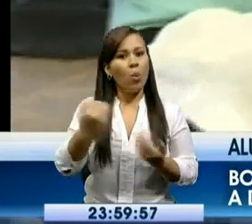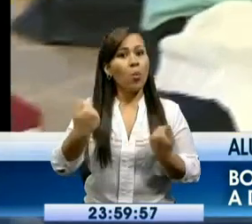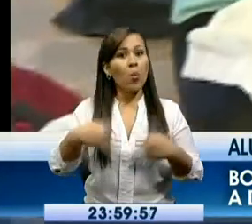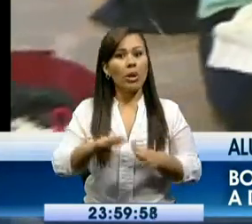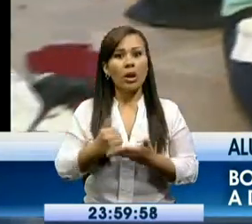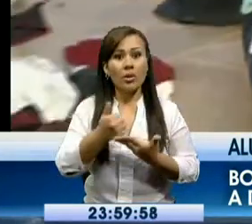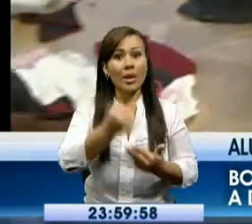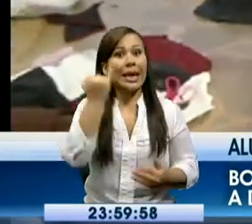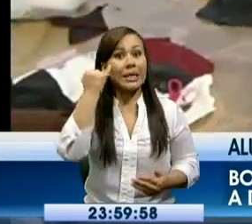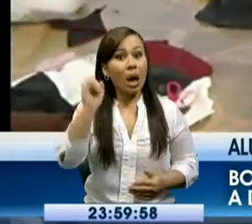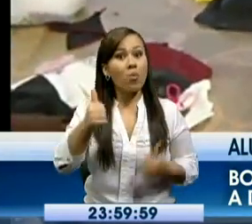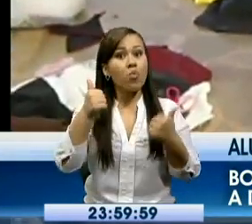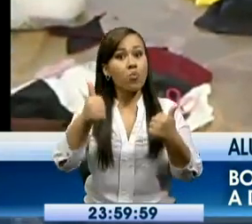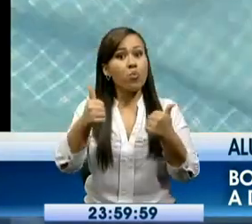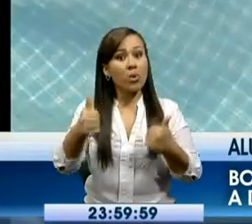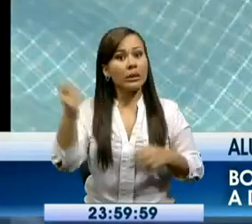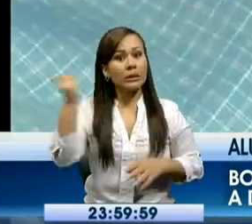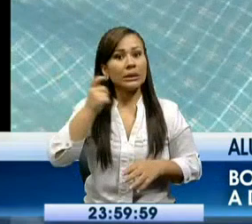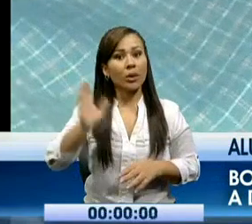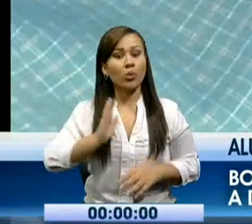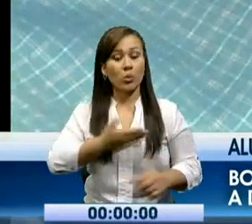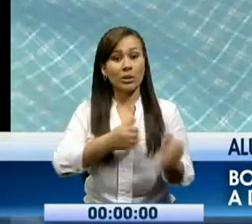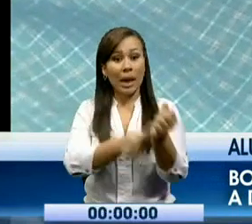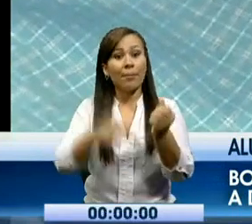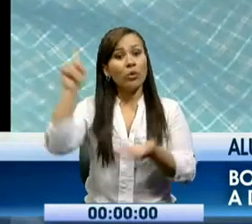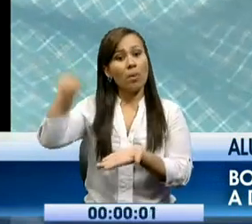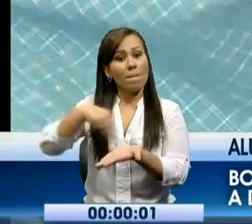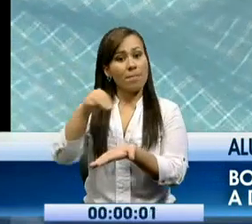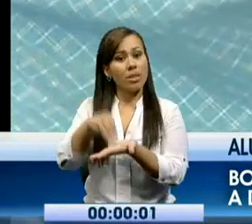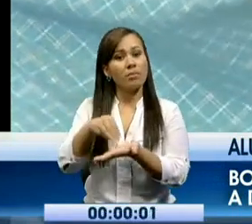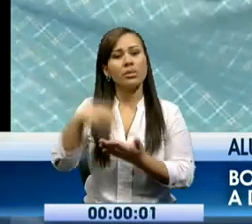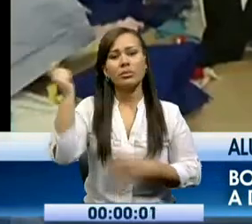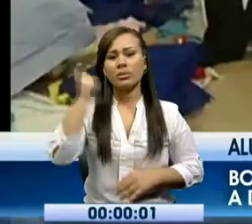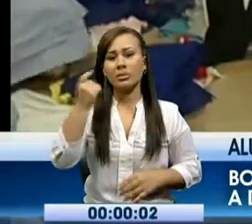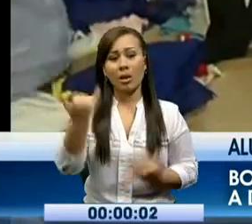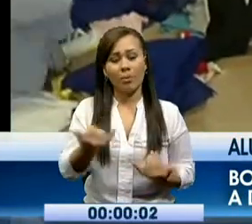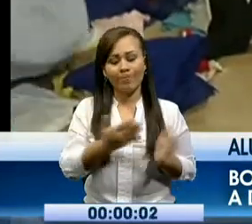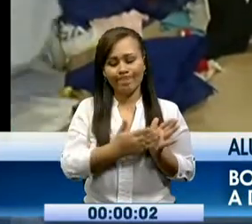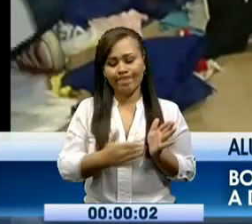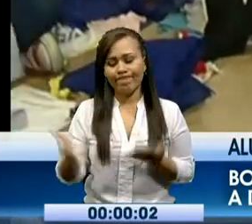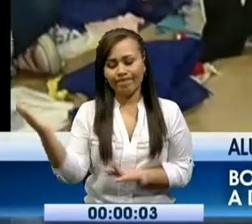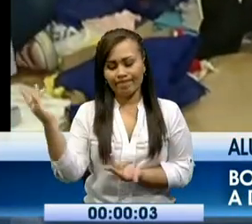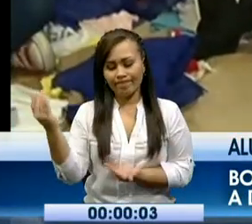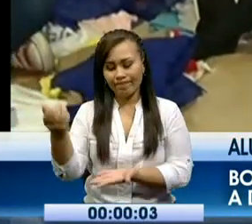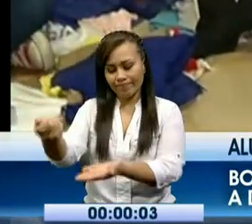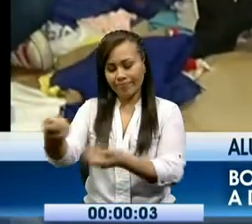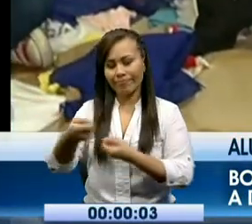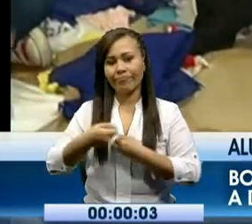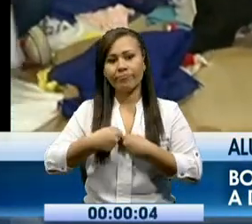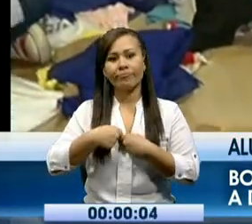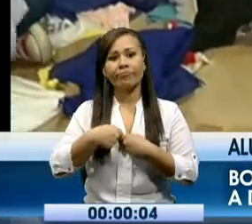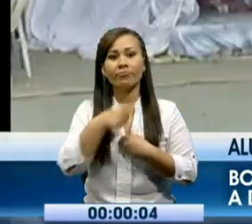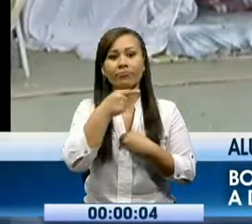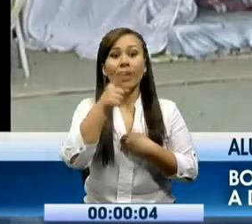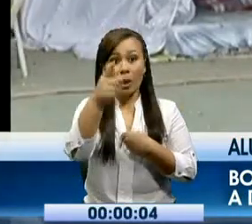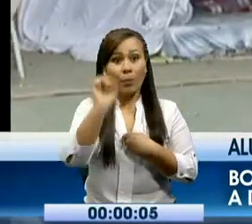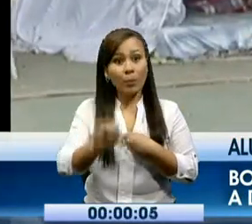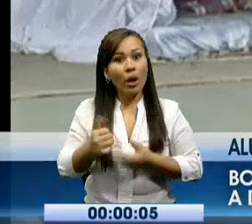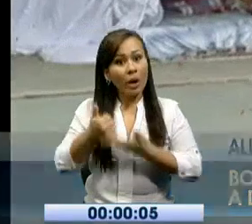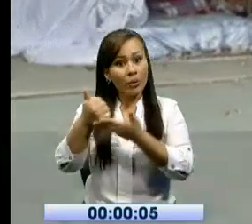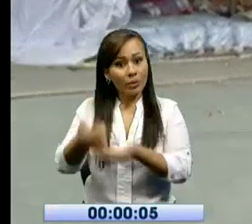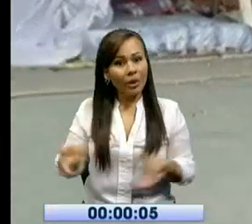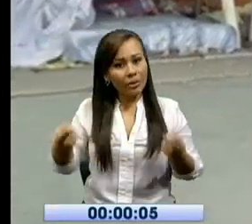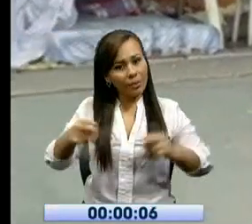buena y necesaria. Nuestros hermanos manabitas están por estos días a la espera de una mano que se solidarice con